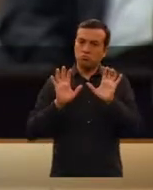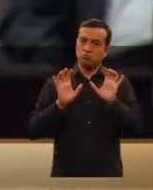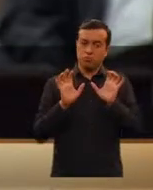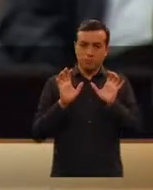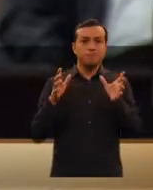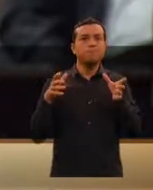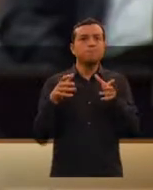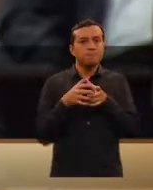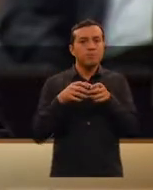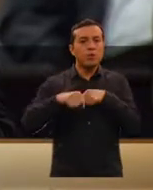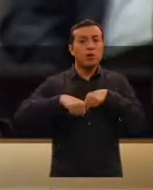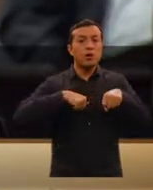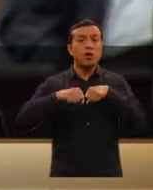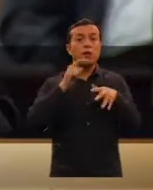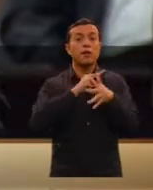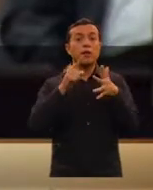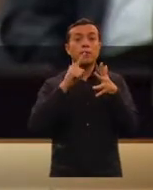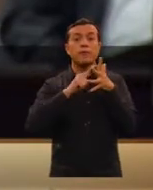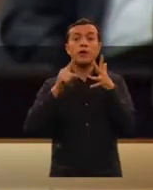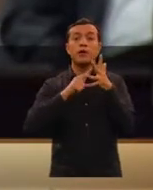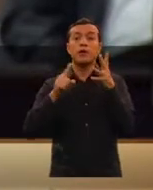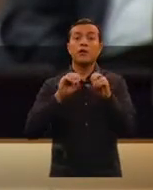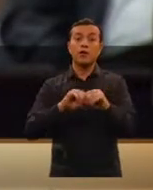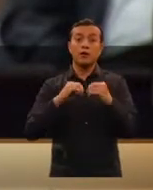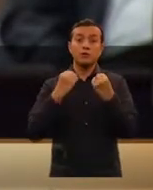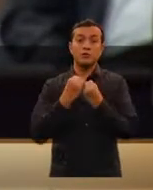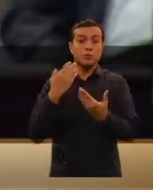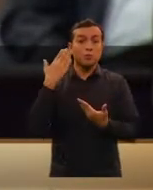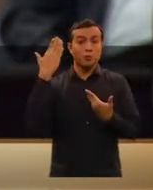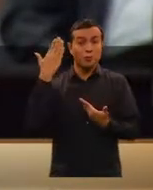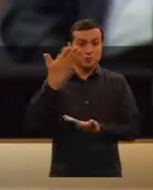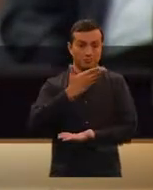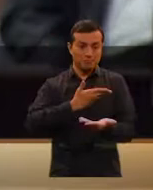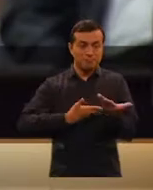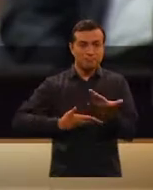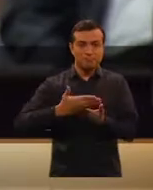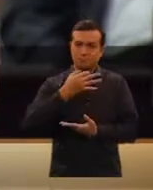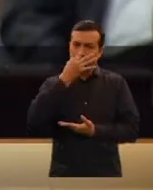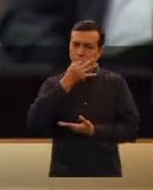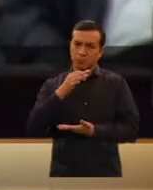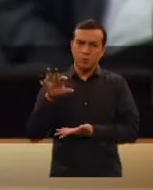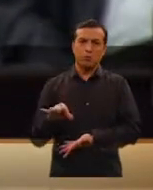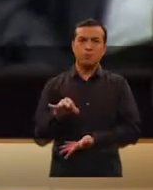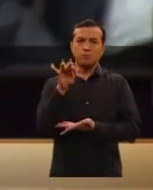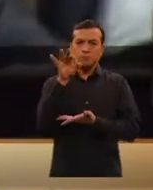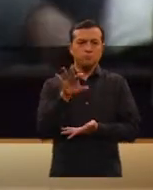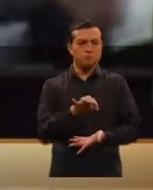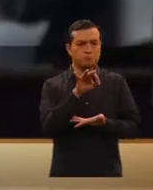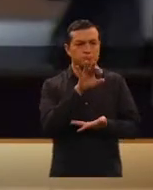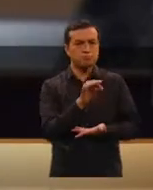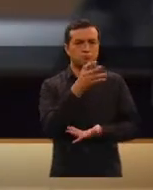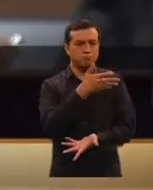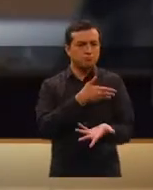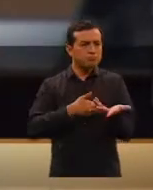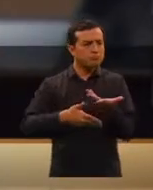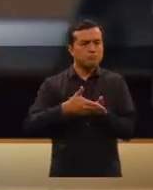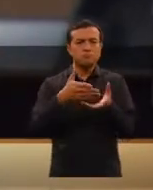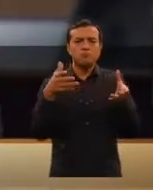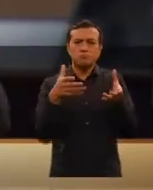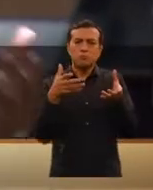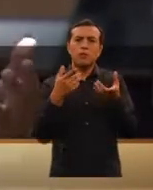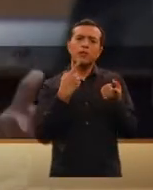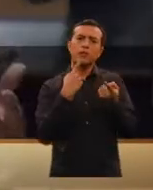sucedía, existió la gestión de diferentes bancadas con sus legítimos representantes